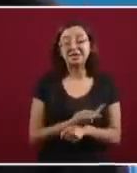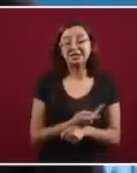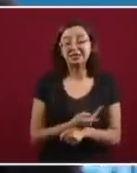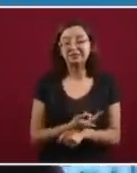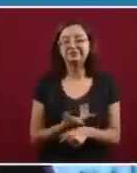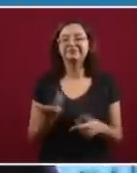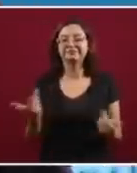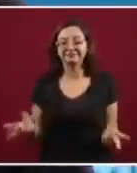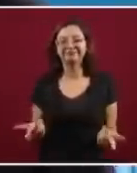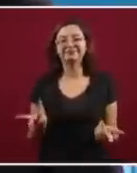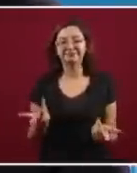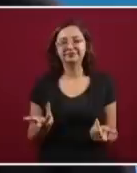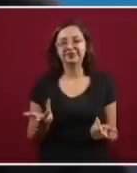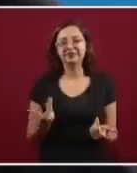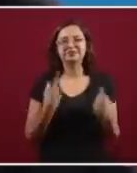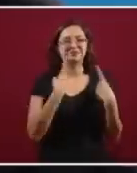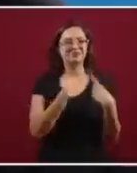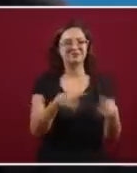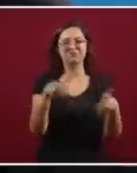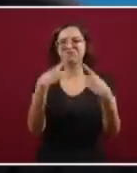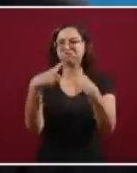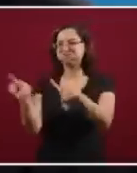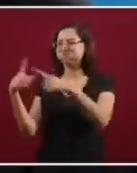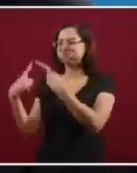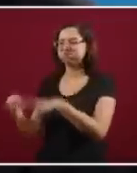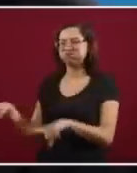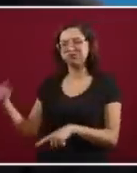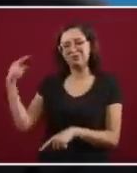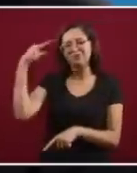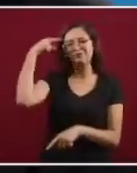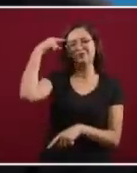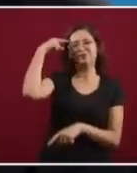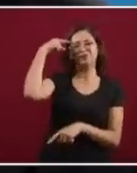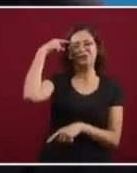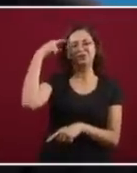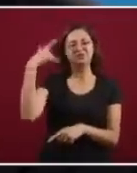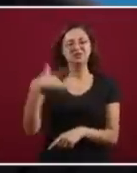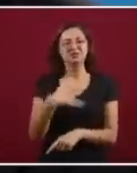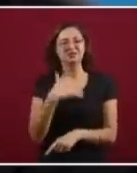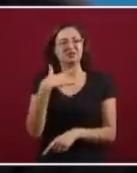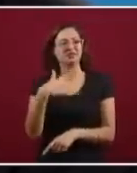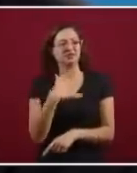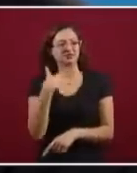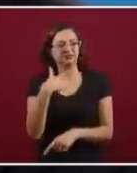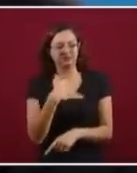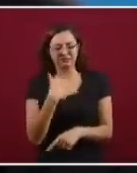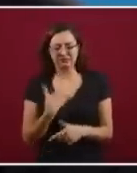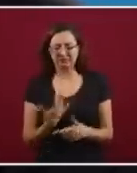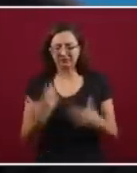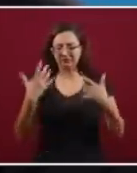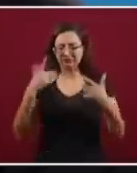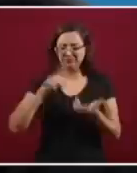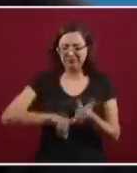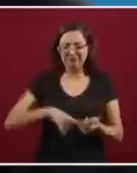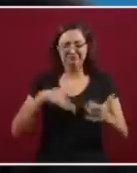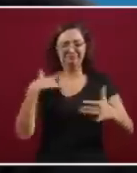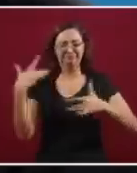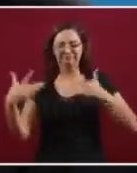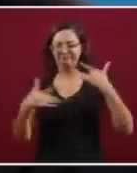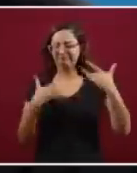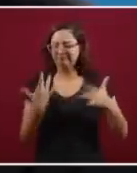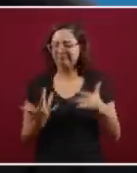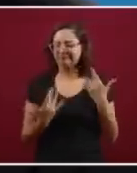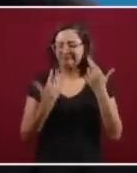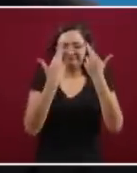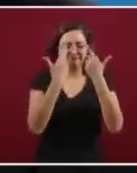un importante o múltiples importantes transtornos de la funcionalidad emocional y